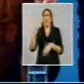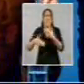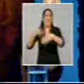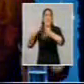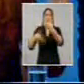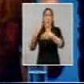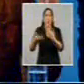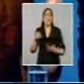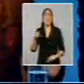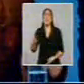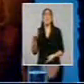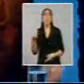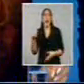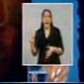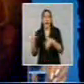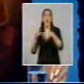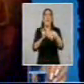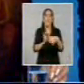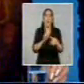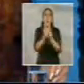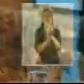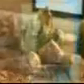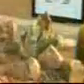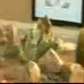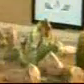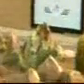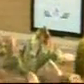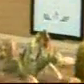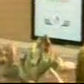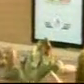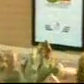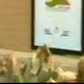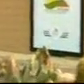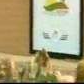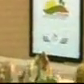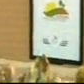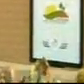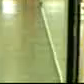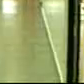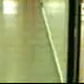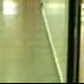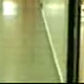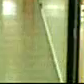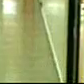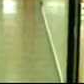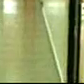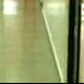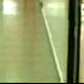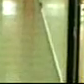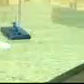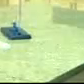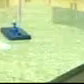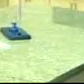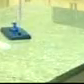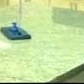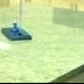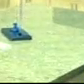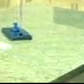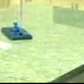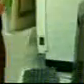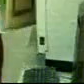para aplicar a la industria, para también proteger el medio ambiente.